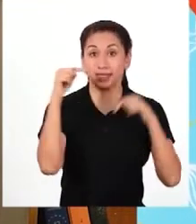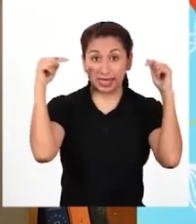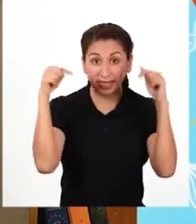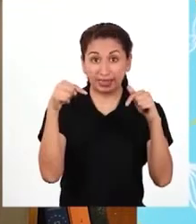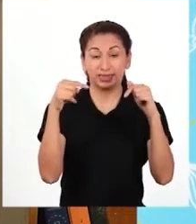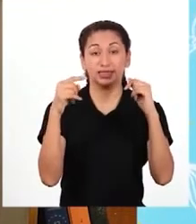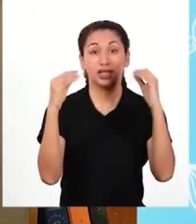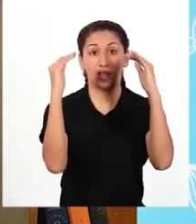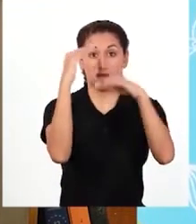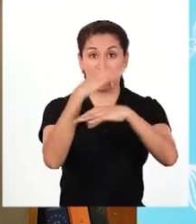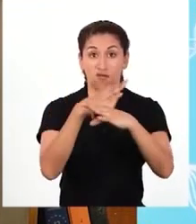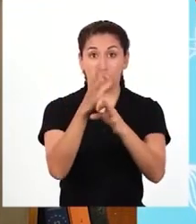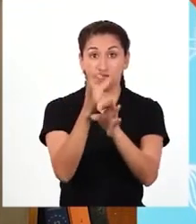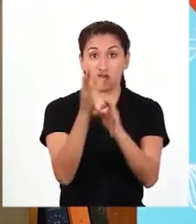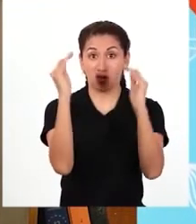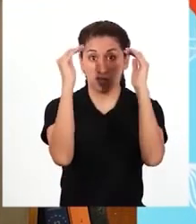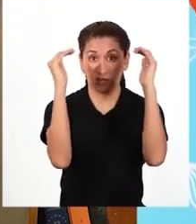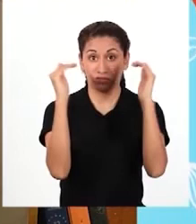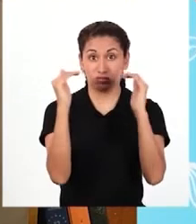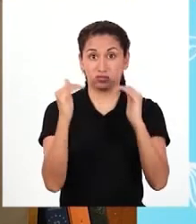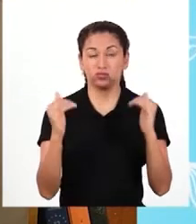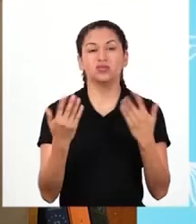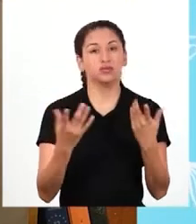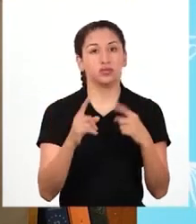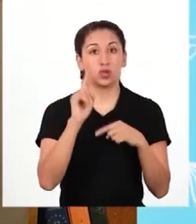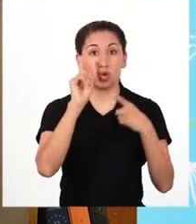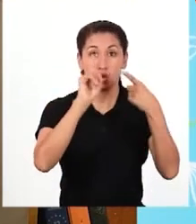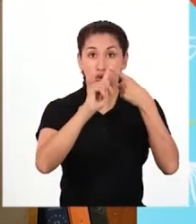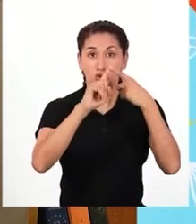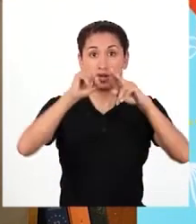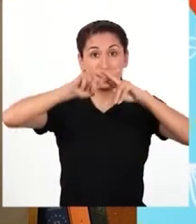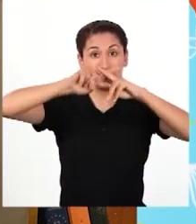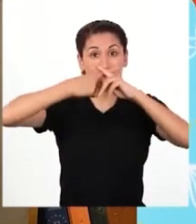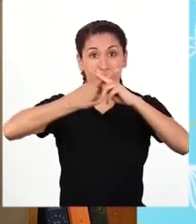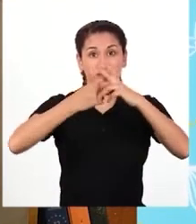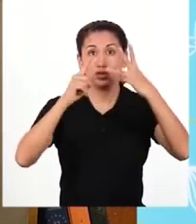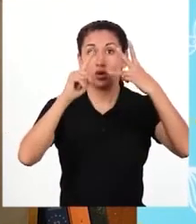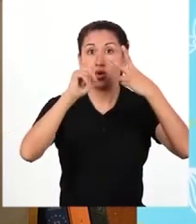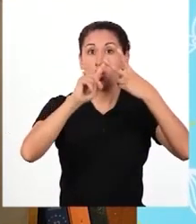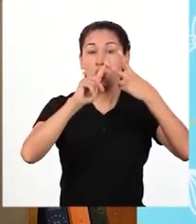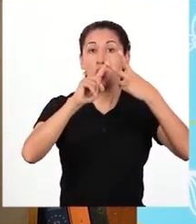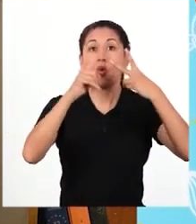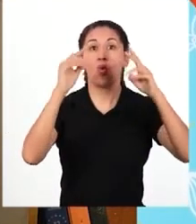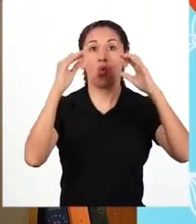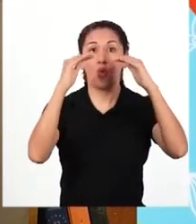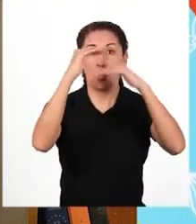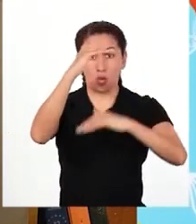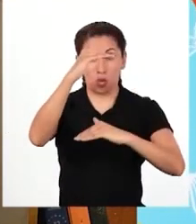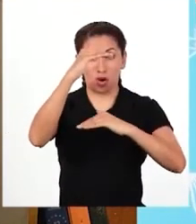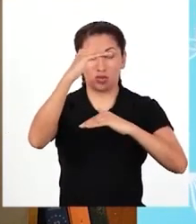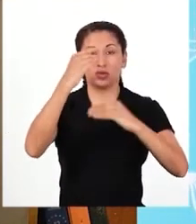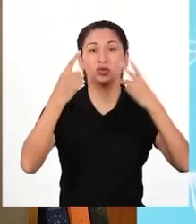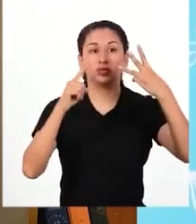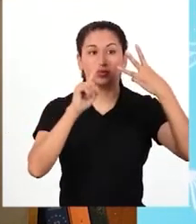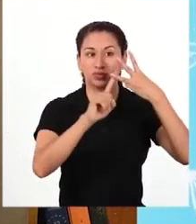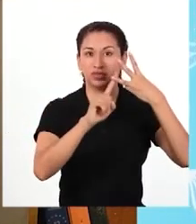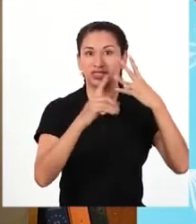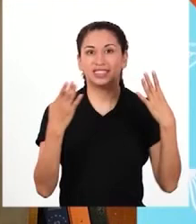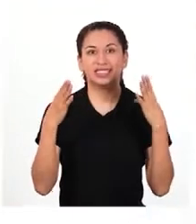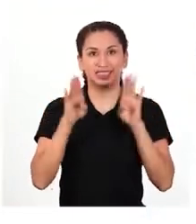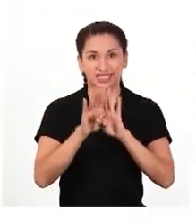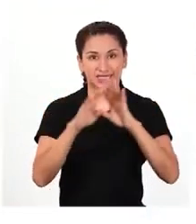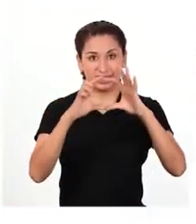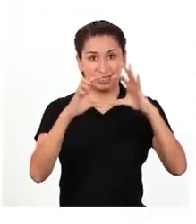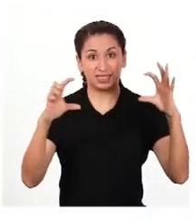ustedes bien lo dijeron, esta estructura está compuesta por un inicio, cuerpo y